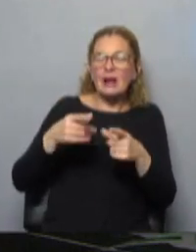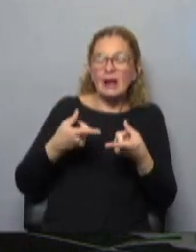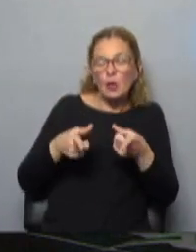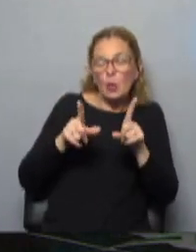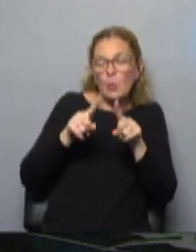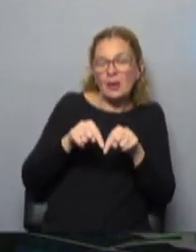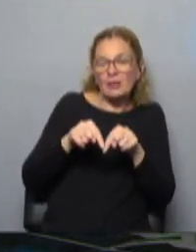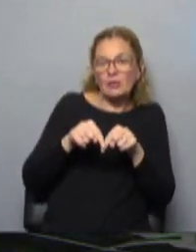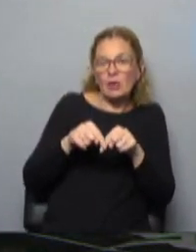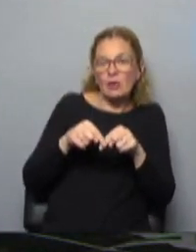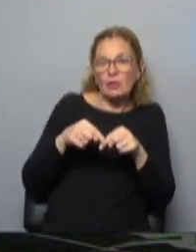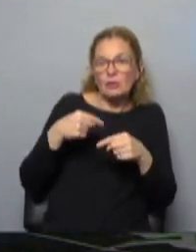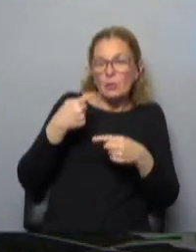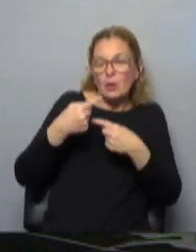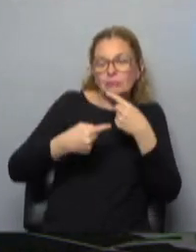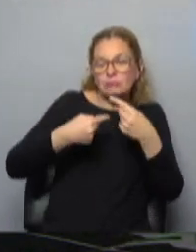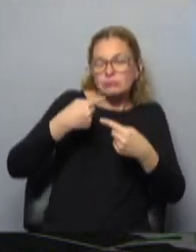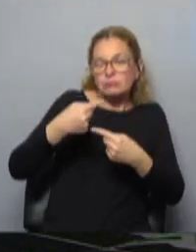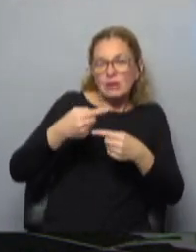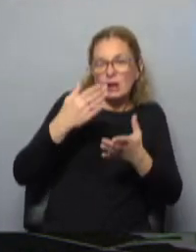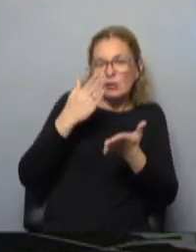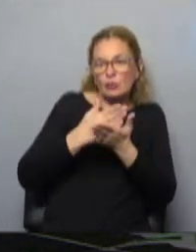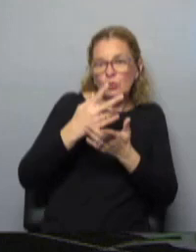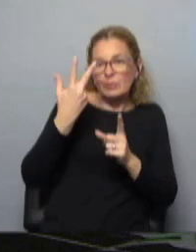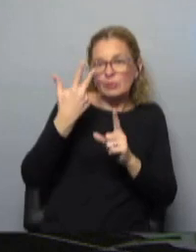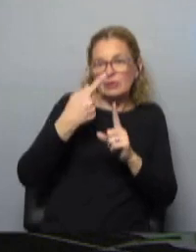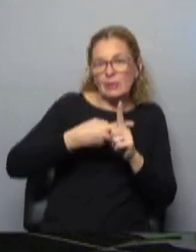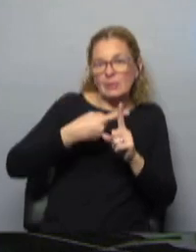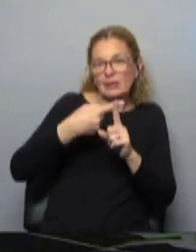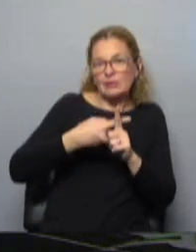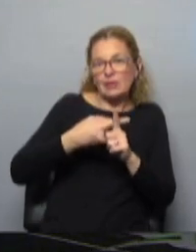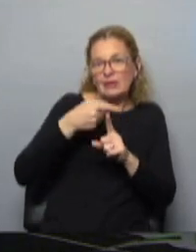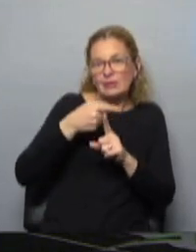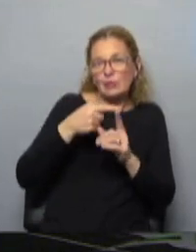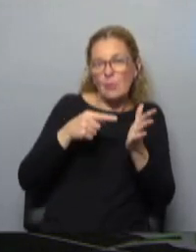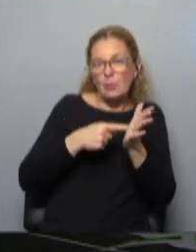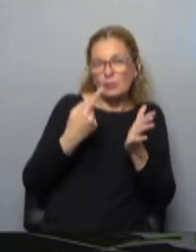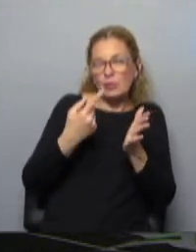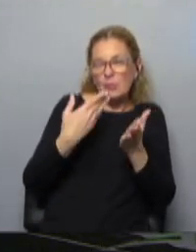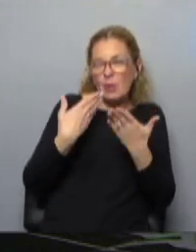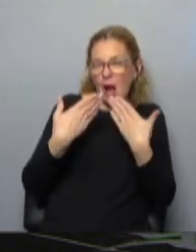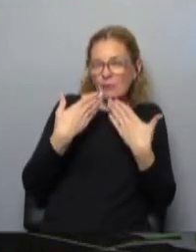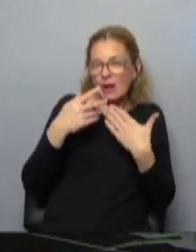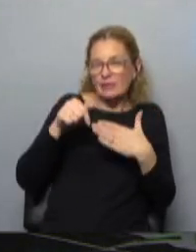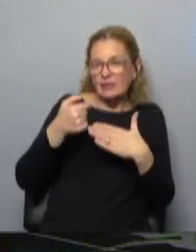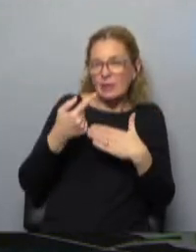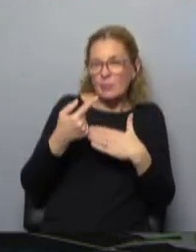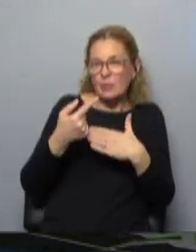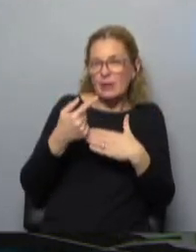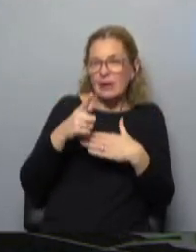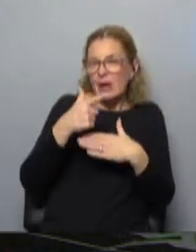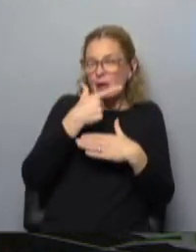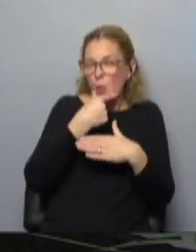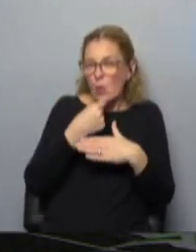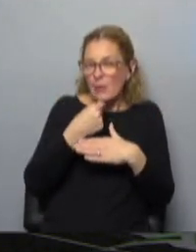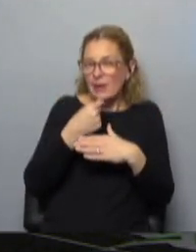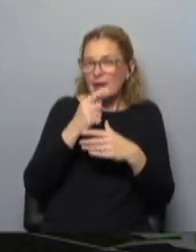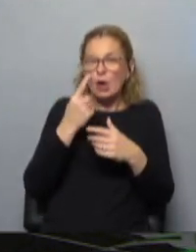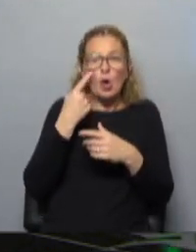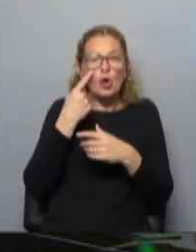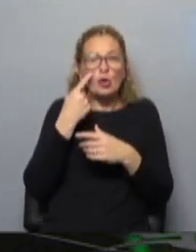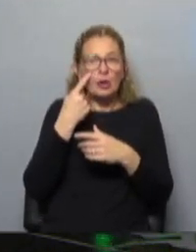pérdida del ritmo de recuperación en los últimos tres meses y sobre estos puntos vamos a hacer un poco más de luz ahora el jueves que conozcamos